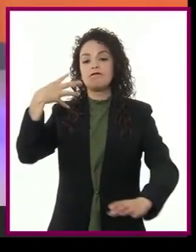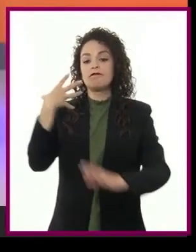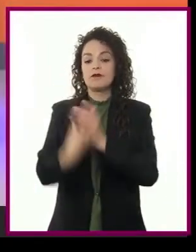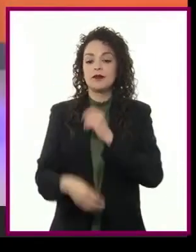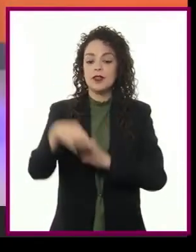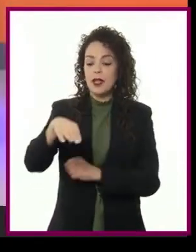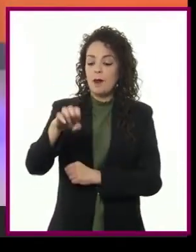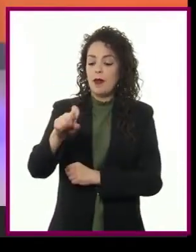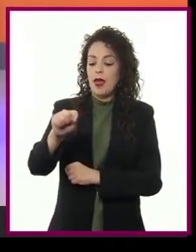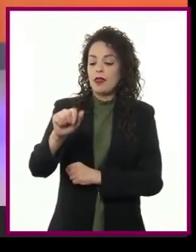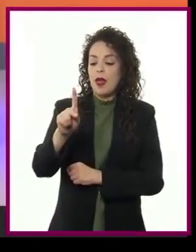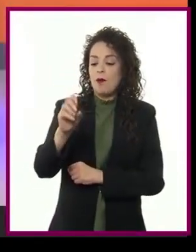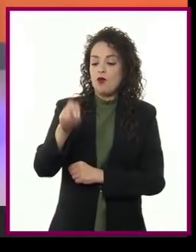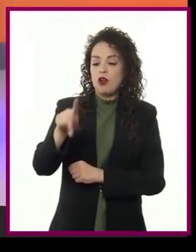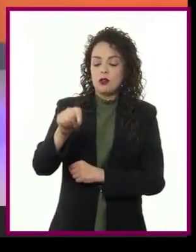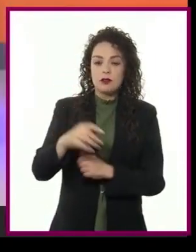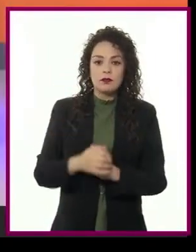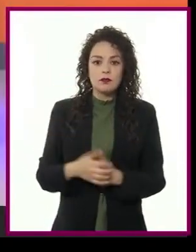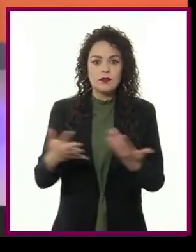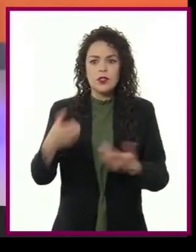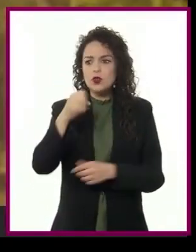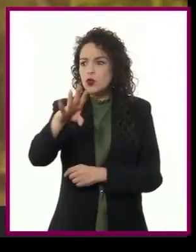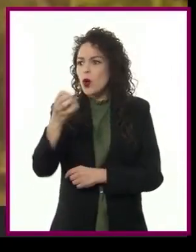Metaponto. ¿Y su escuela?